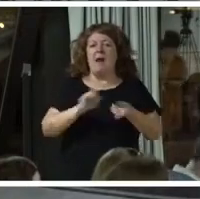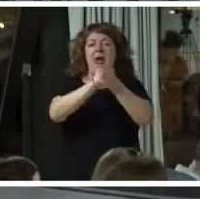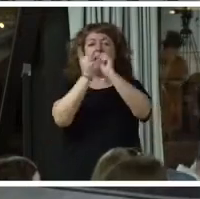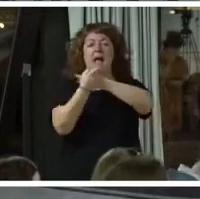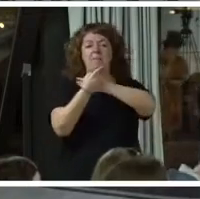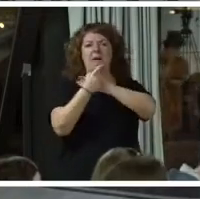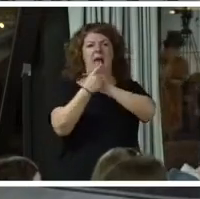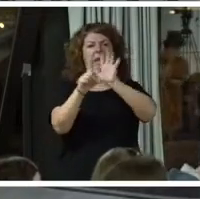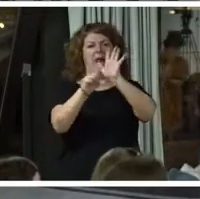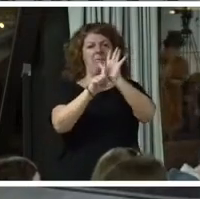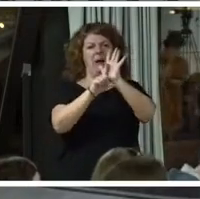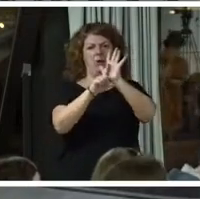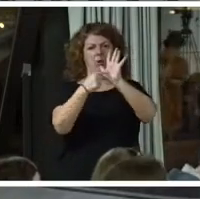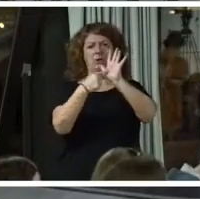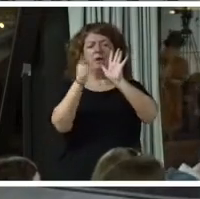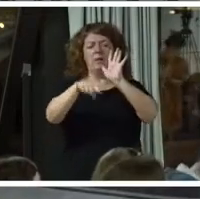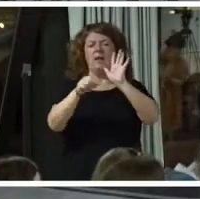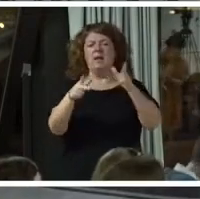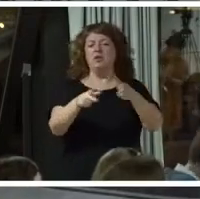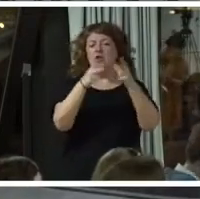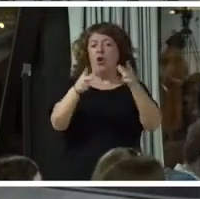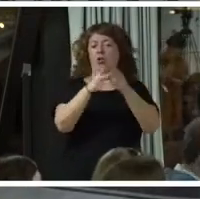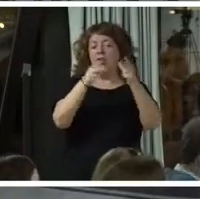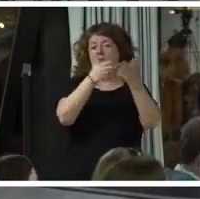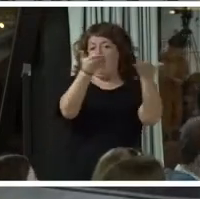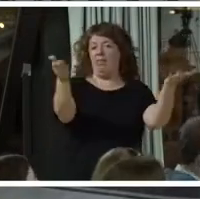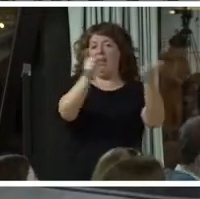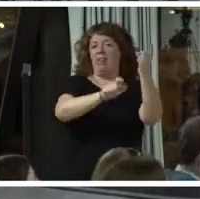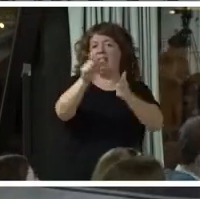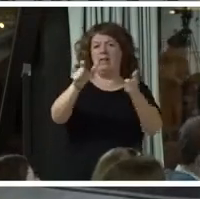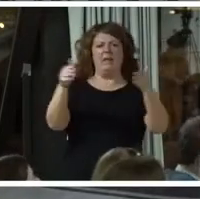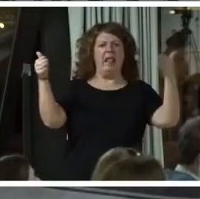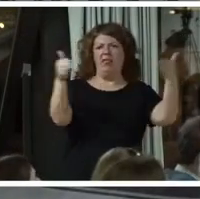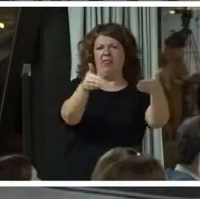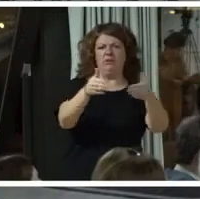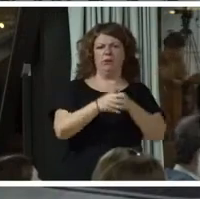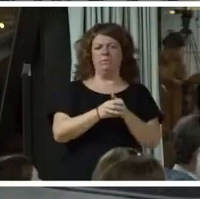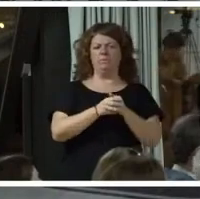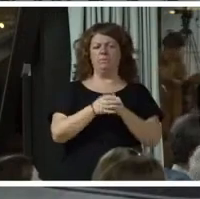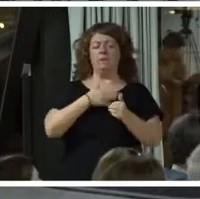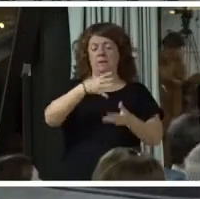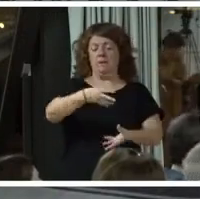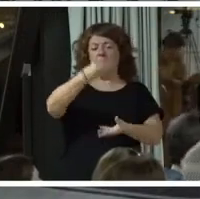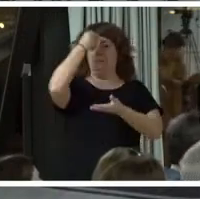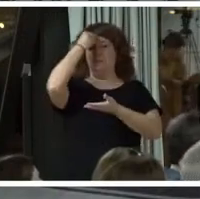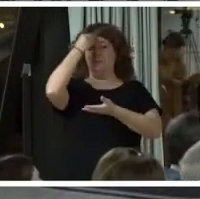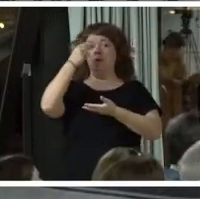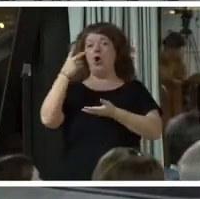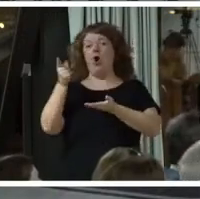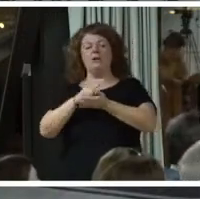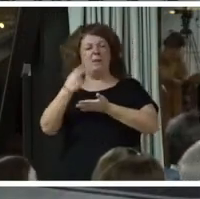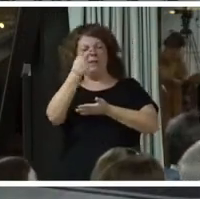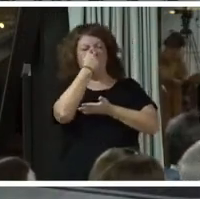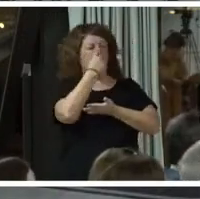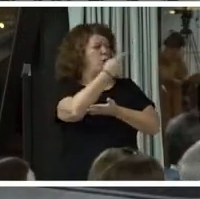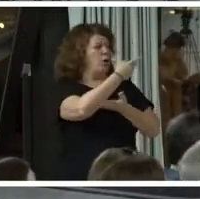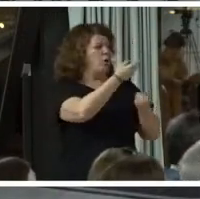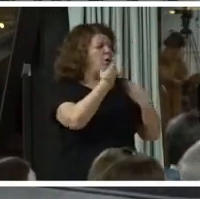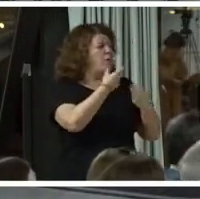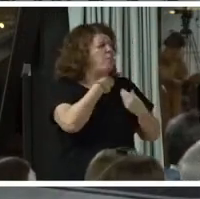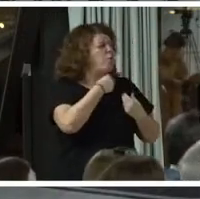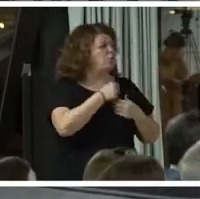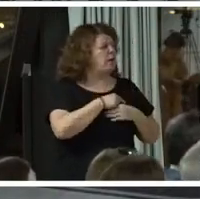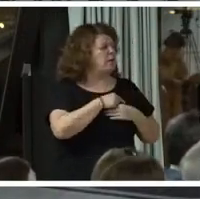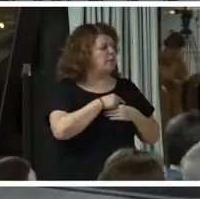marco y para poner a la sociedad civil en el en el centro y con esa idea me me marcho con Joni otra vez porque me gustaría